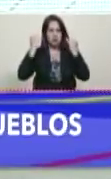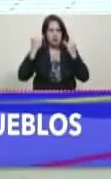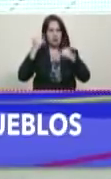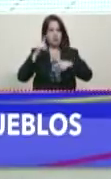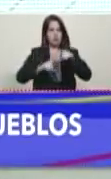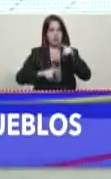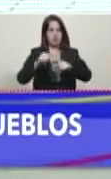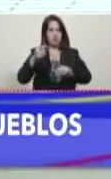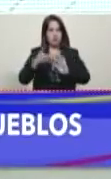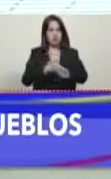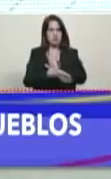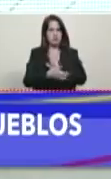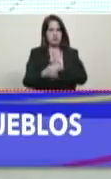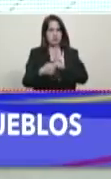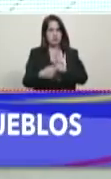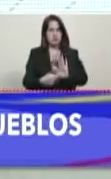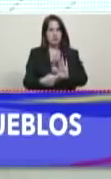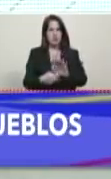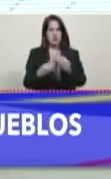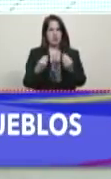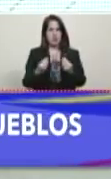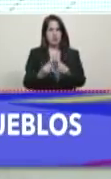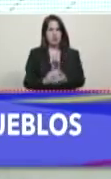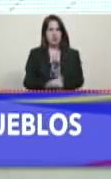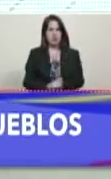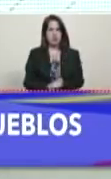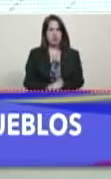de movimientos juveniles